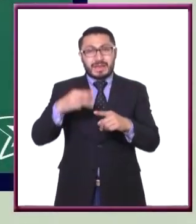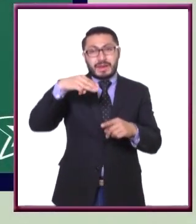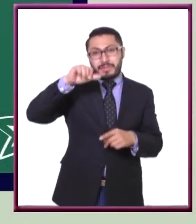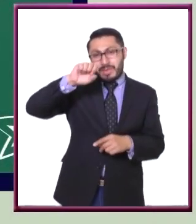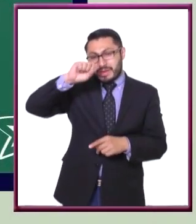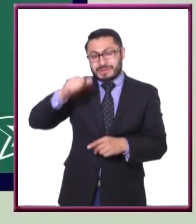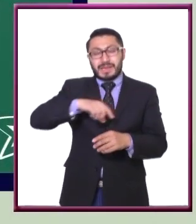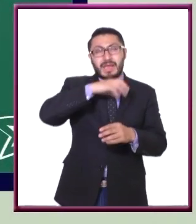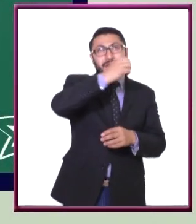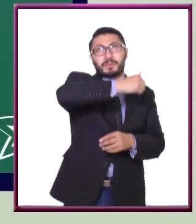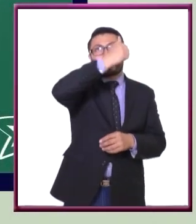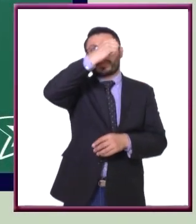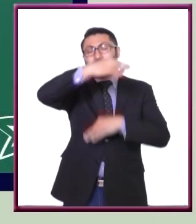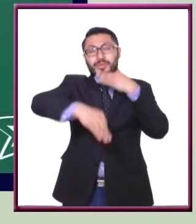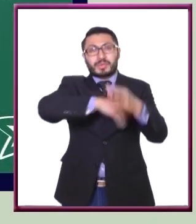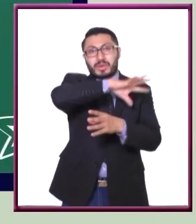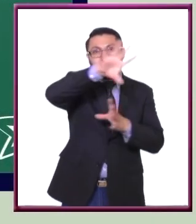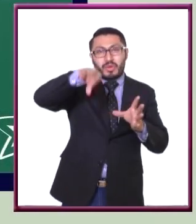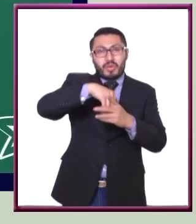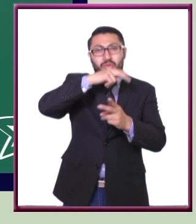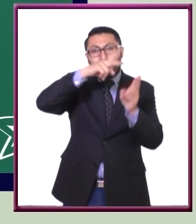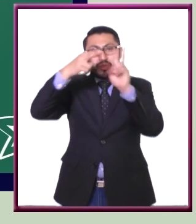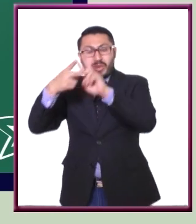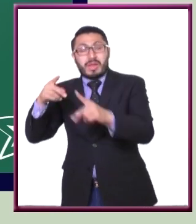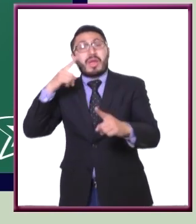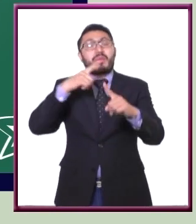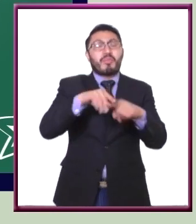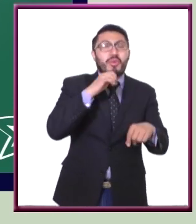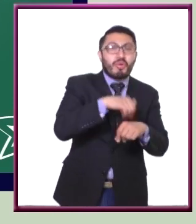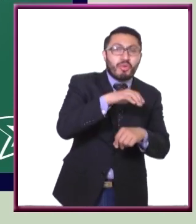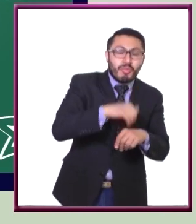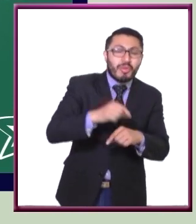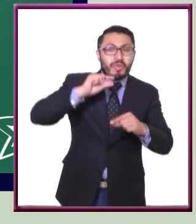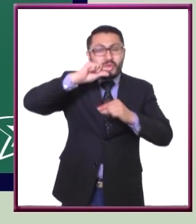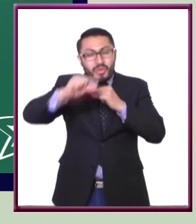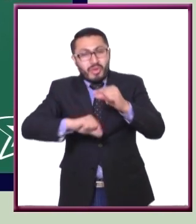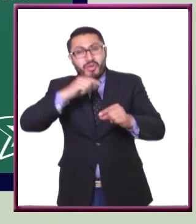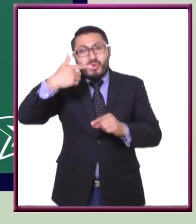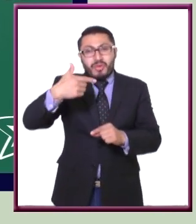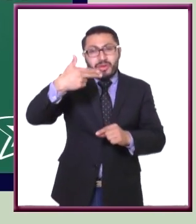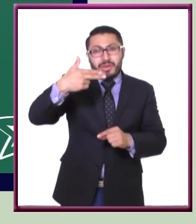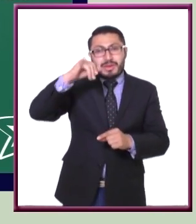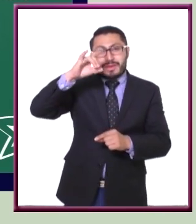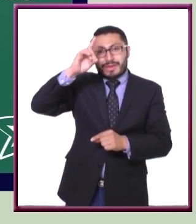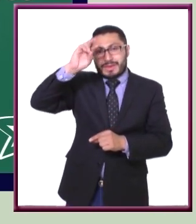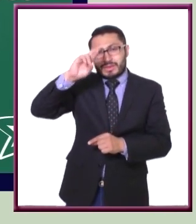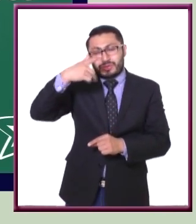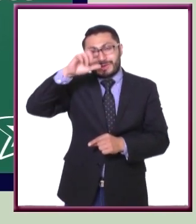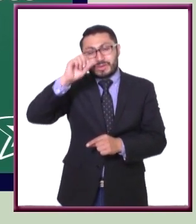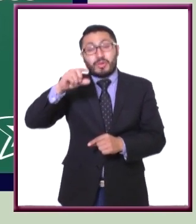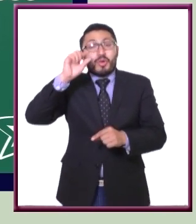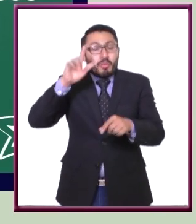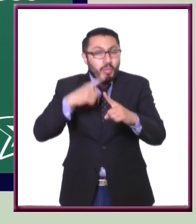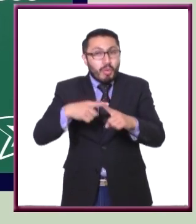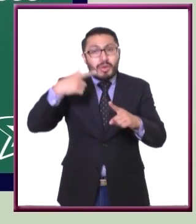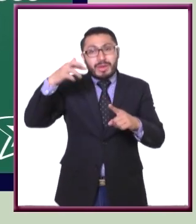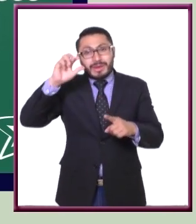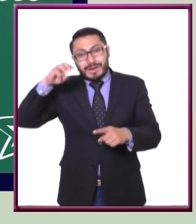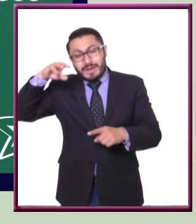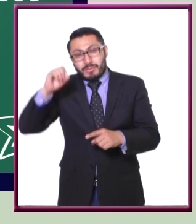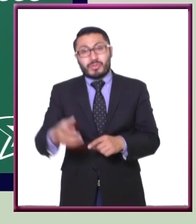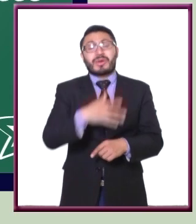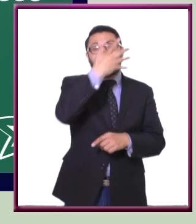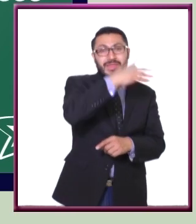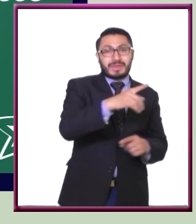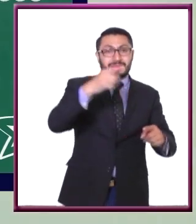de todas las estrellas juntas por el número de átomos de hidrógeno por gramo. Y esta multiplicación resulta en